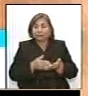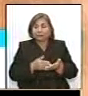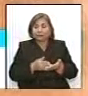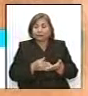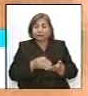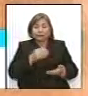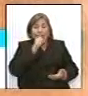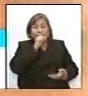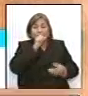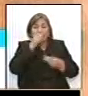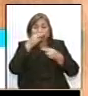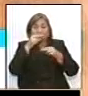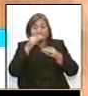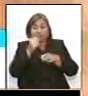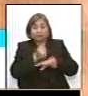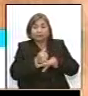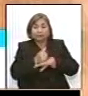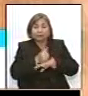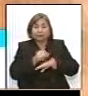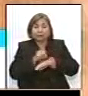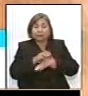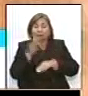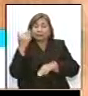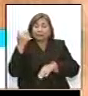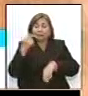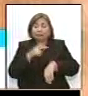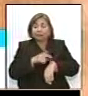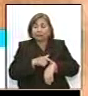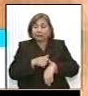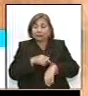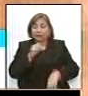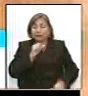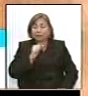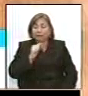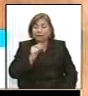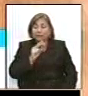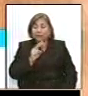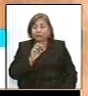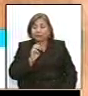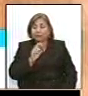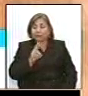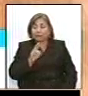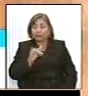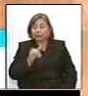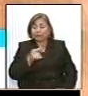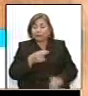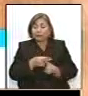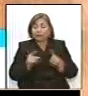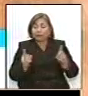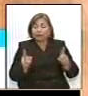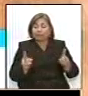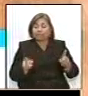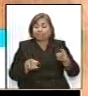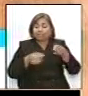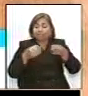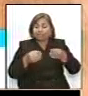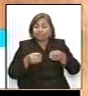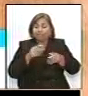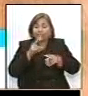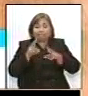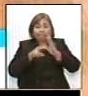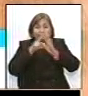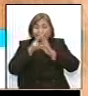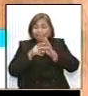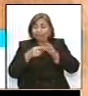que daba el asesor de ese entonces, el congresista Salaverry, pero en realidad la entrevista era